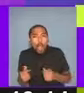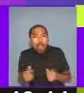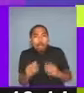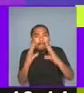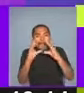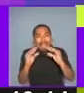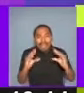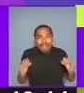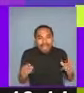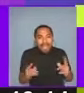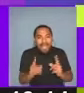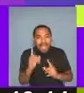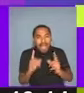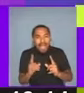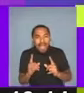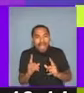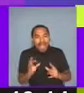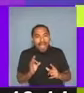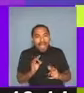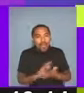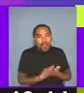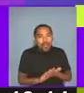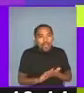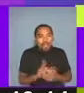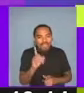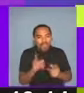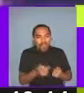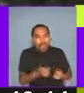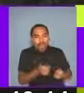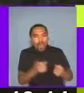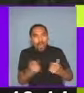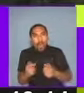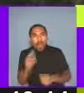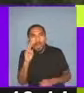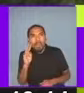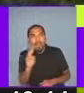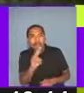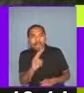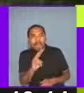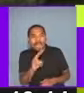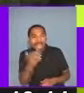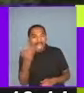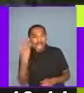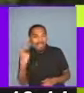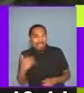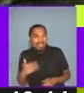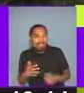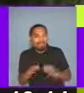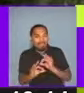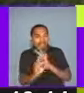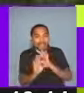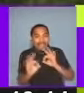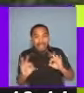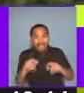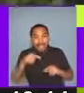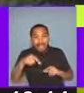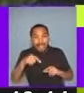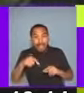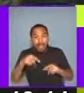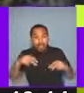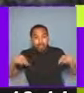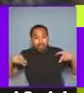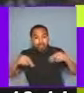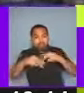Omar, fíjate que ya no es el habitual a esta hora, que era bastante vacío en época de clase todavía. Ahora vemos que hay más movimiento en